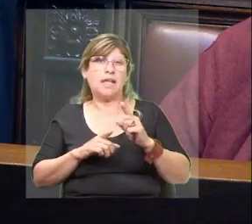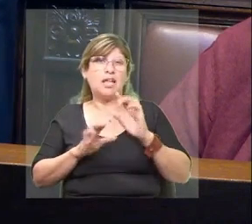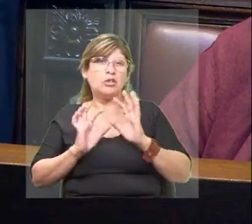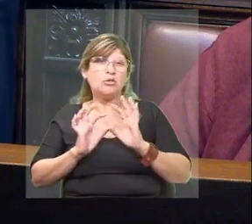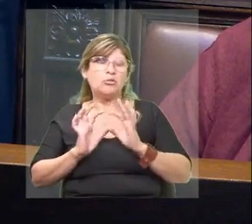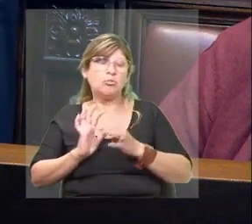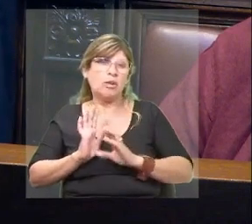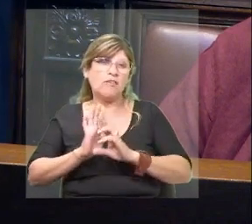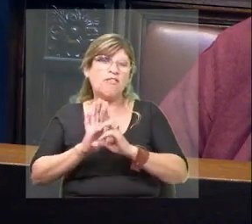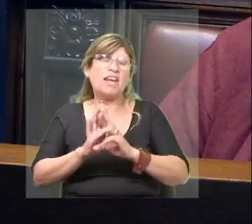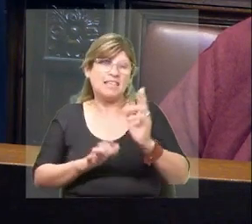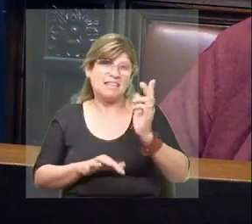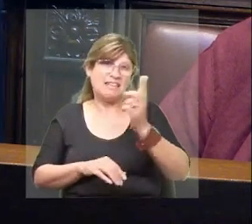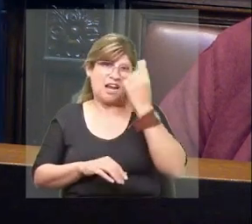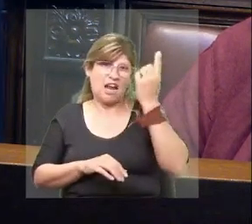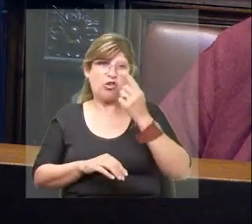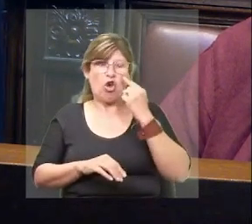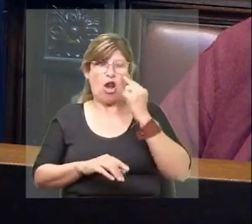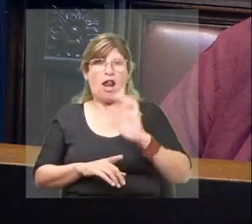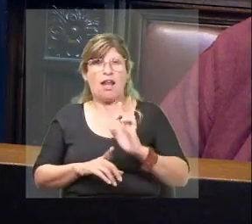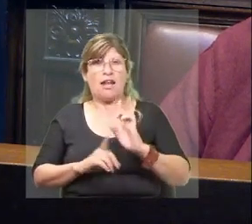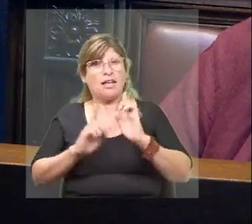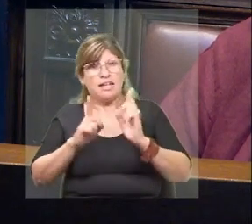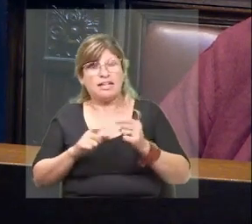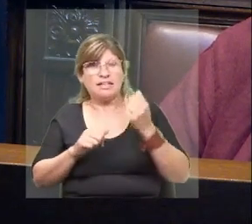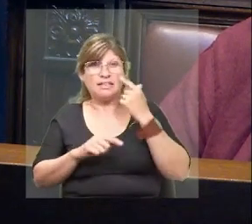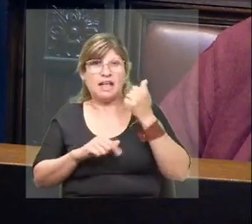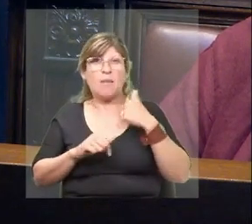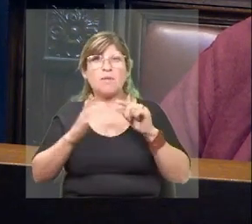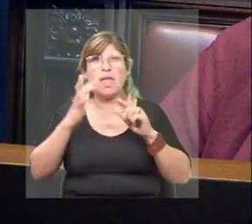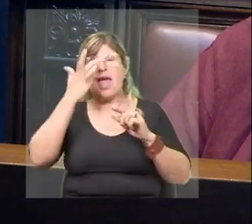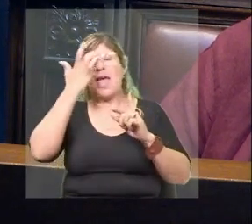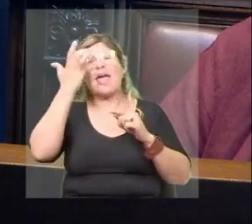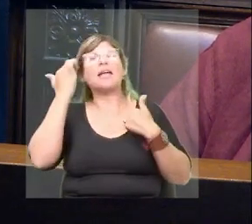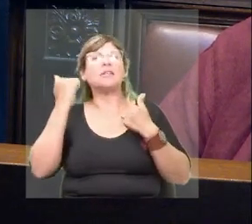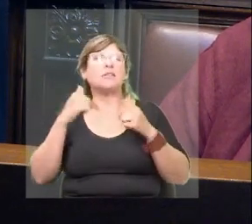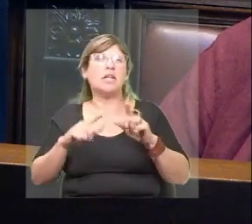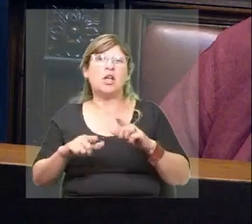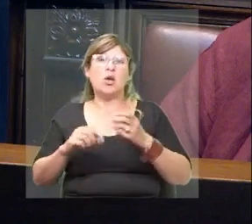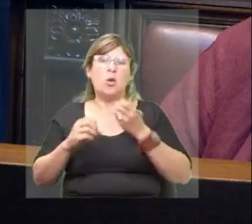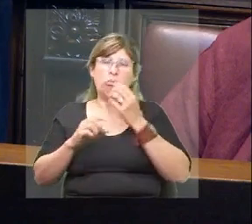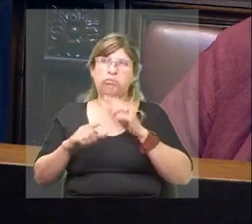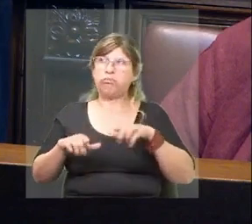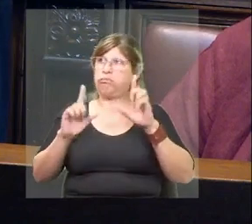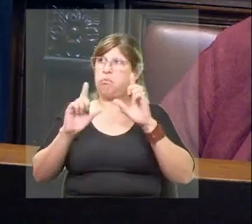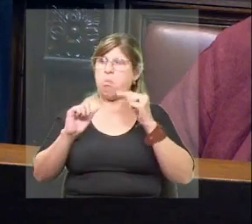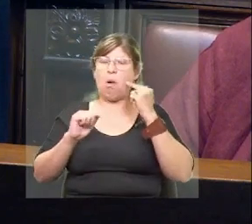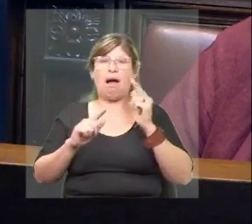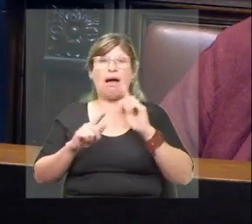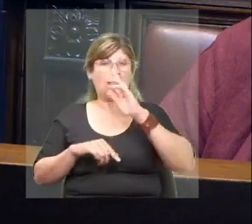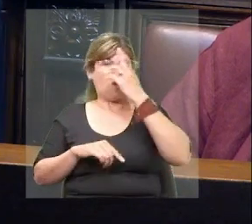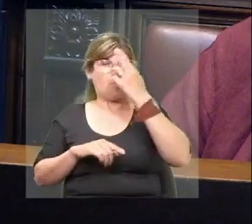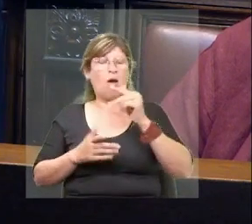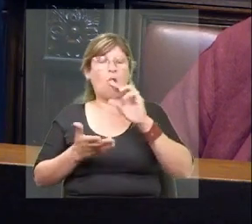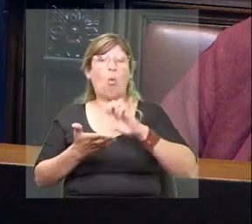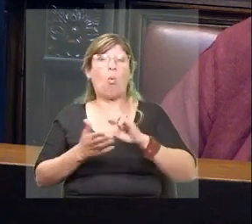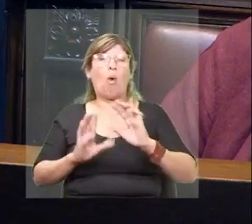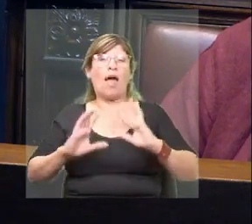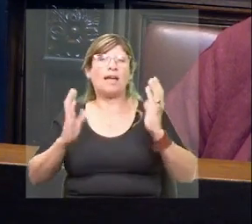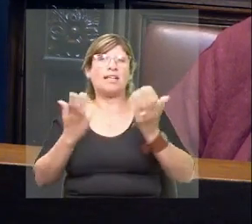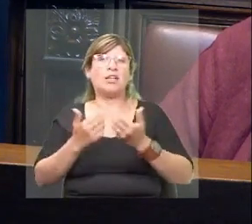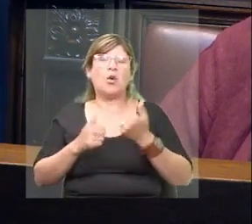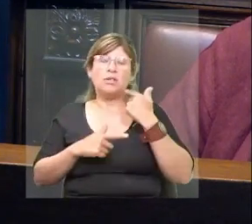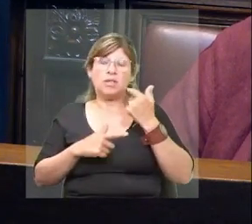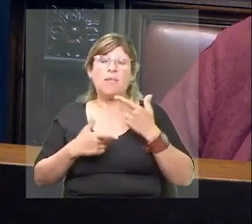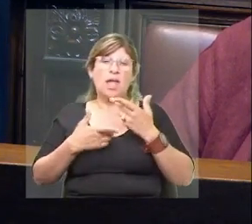referente internacional, también cargó de prestigio al Uruguay en el mundo, también contribuyó con la